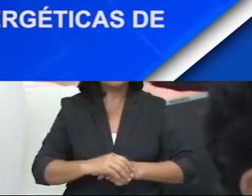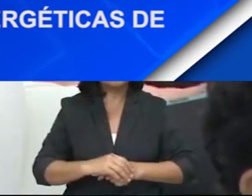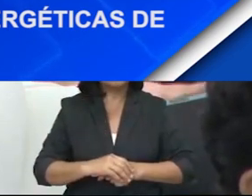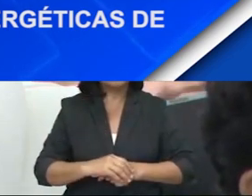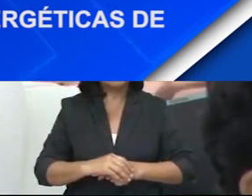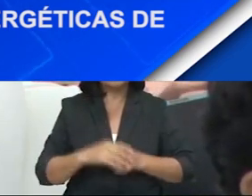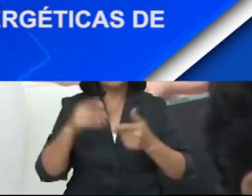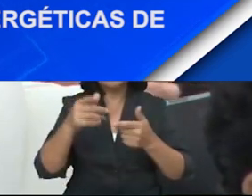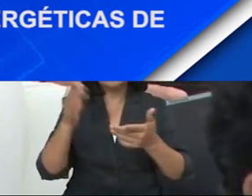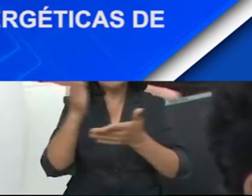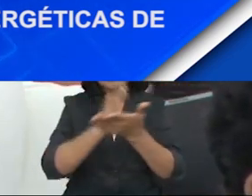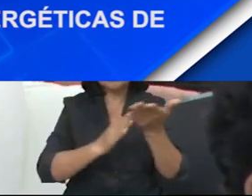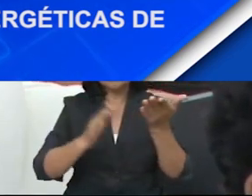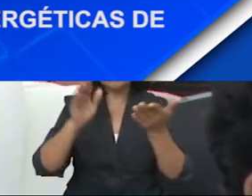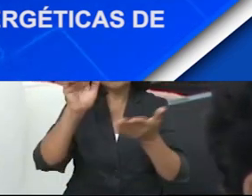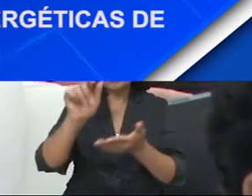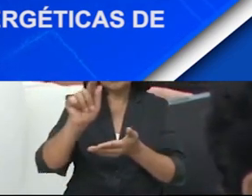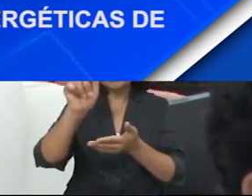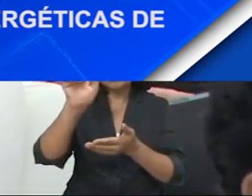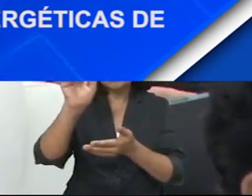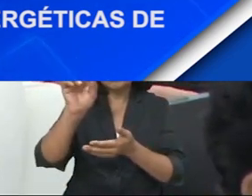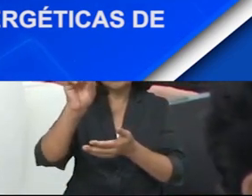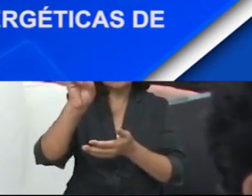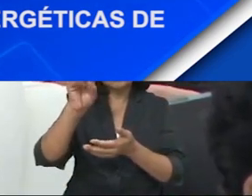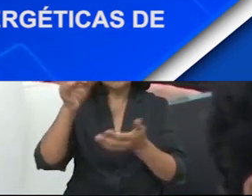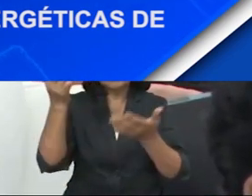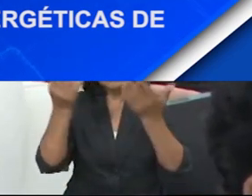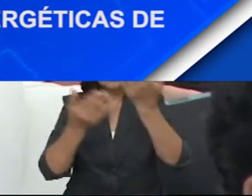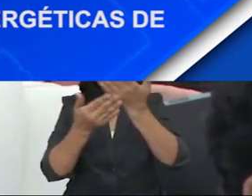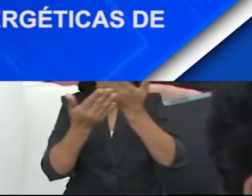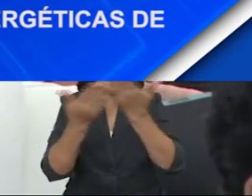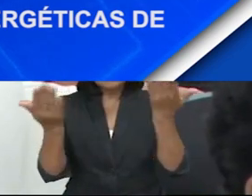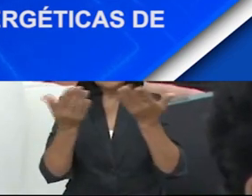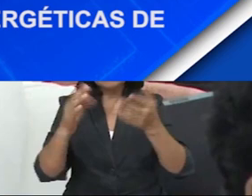también la energía atómica tiene aplicaciones tecnológicas